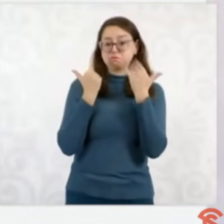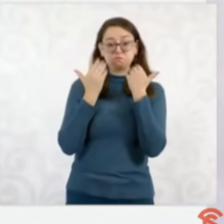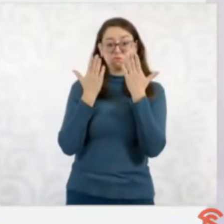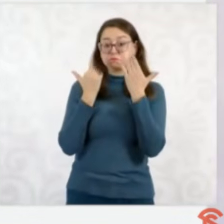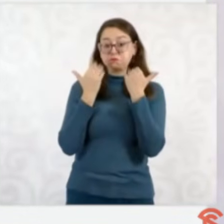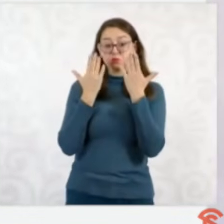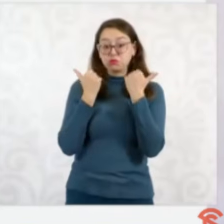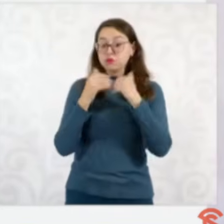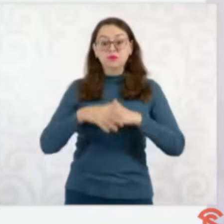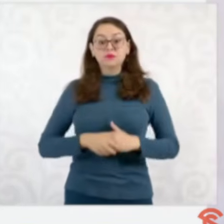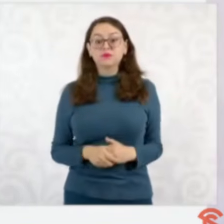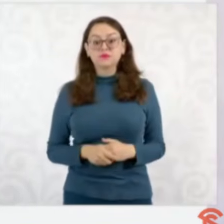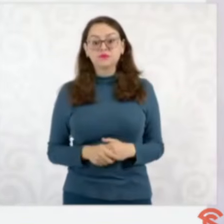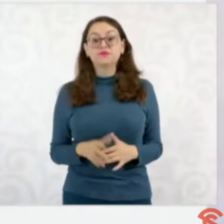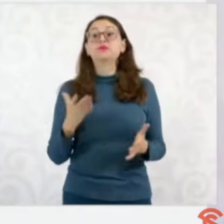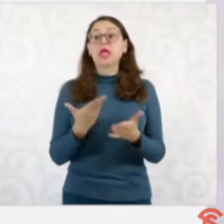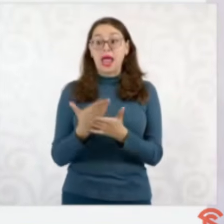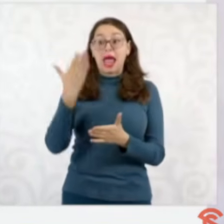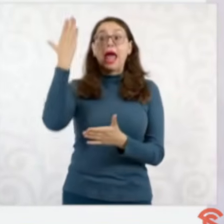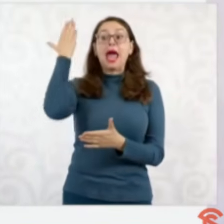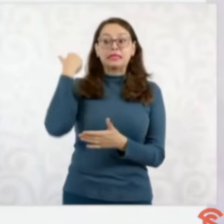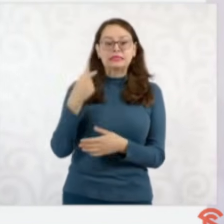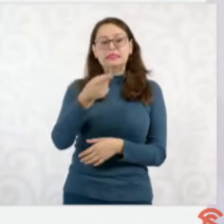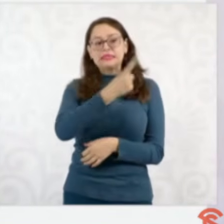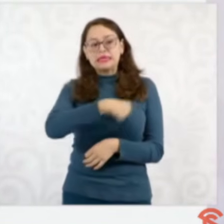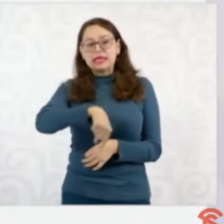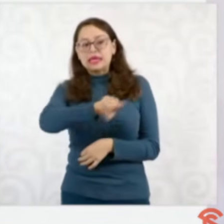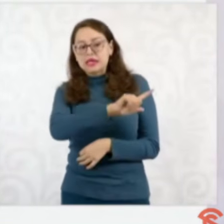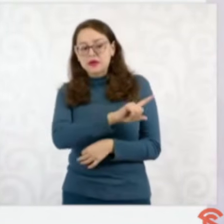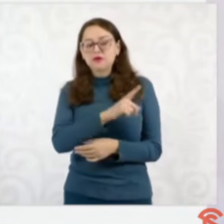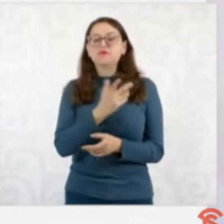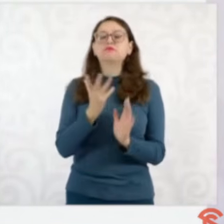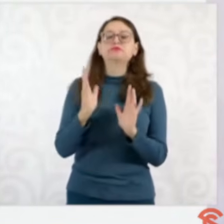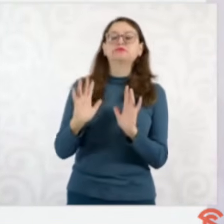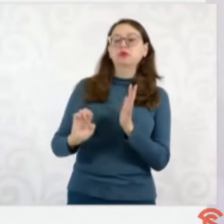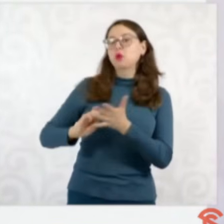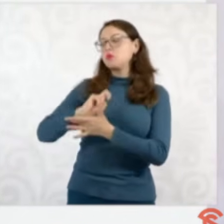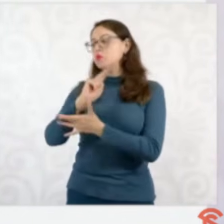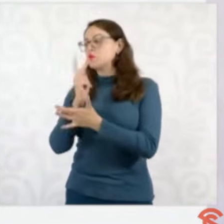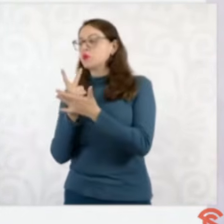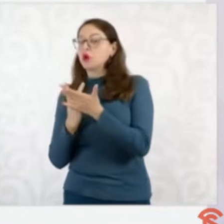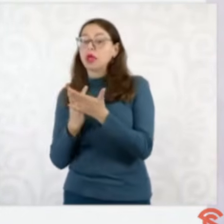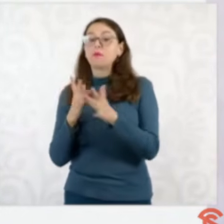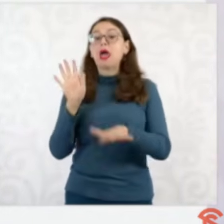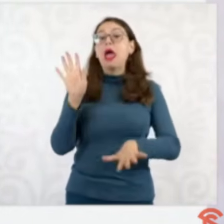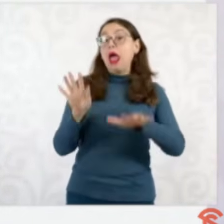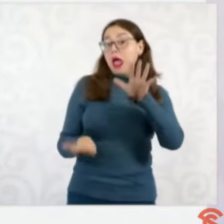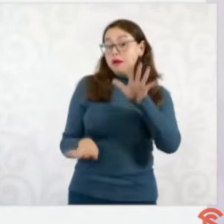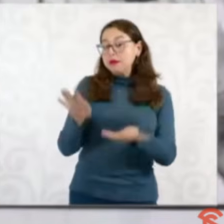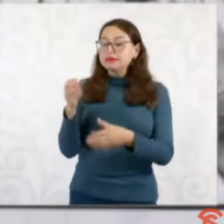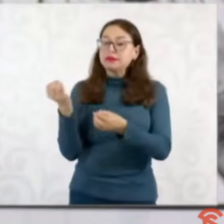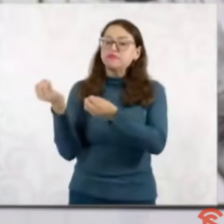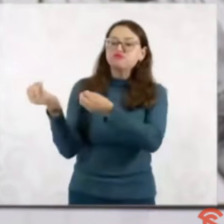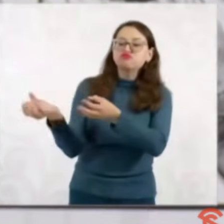compra del voto. Se utilizaban los programas del gobierno